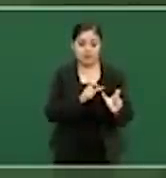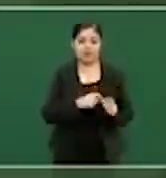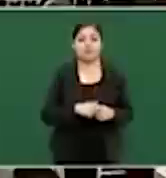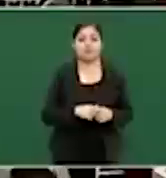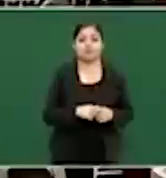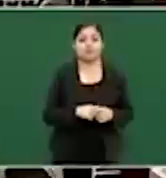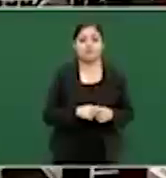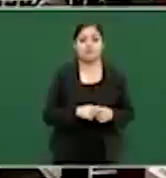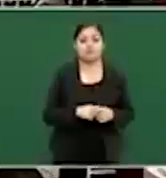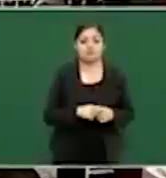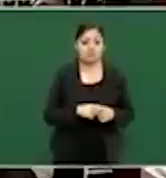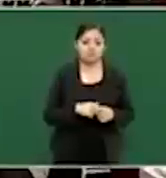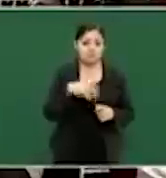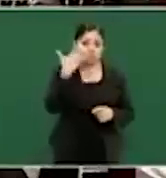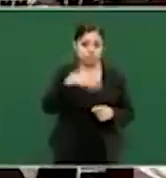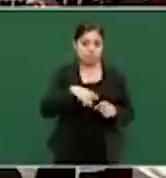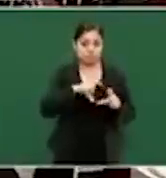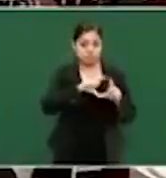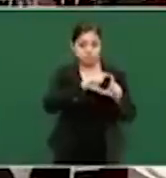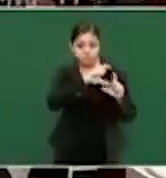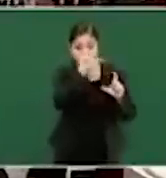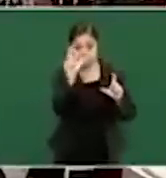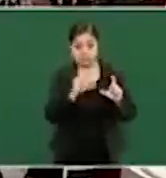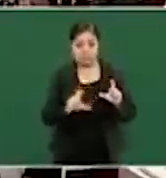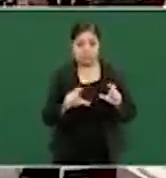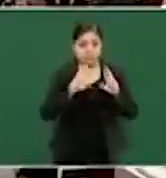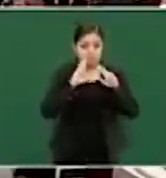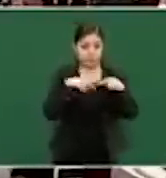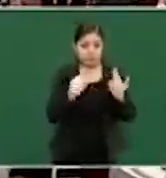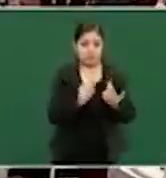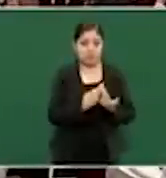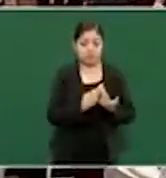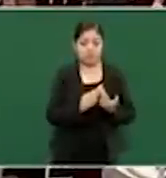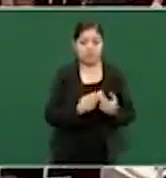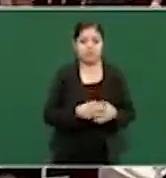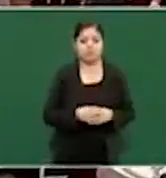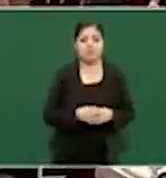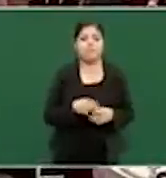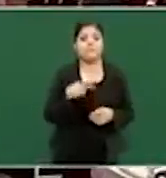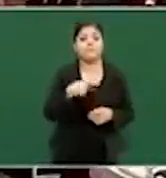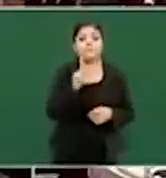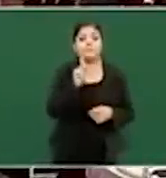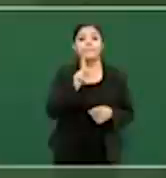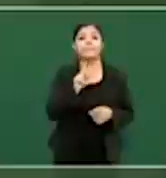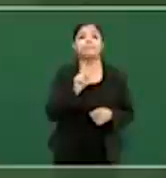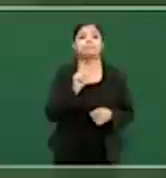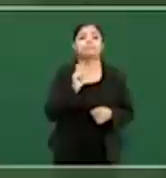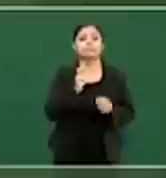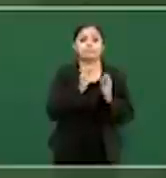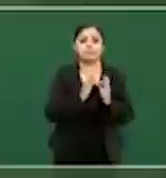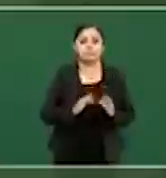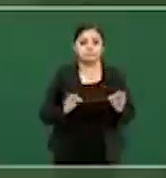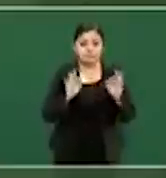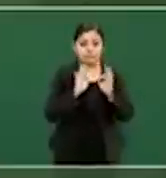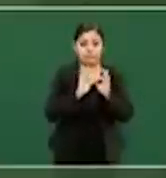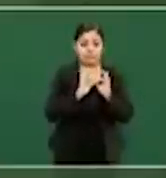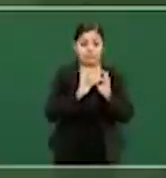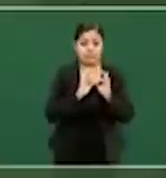es nacional, pero con énfasis en este